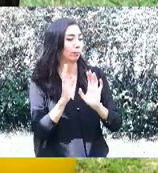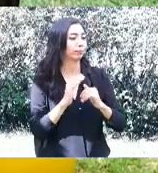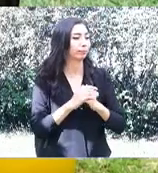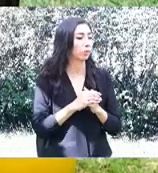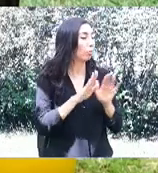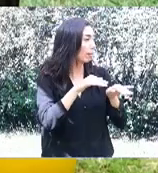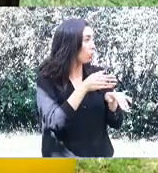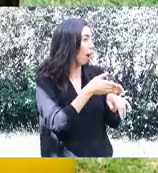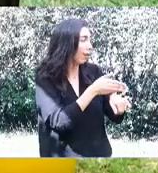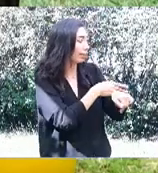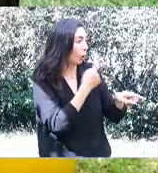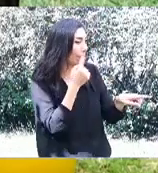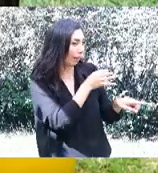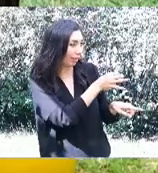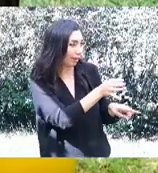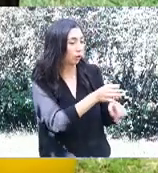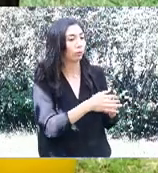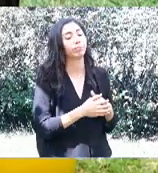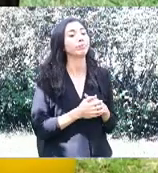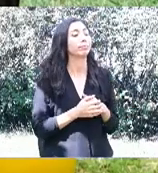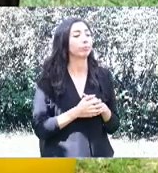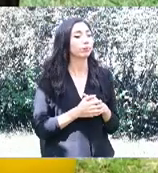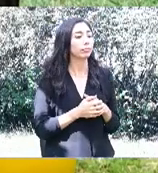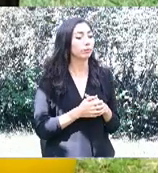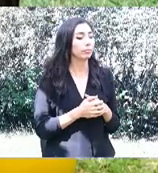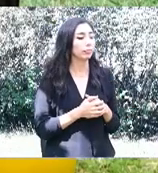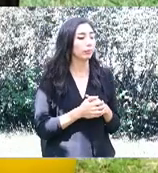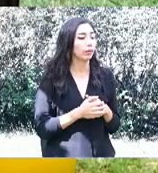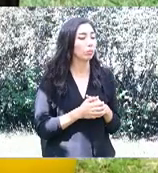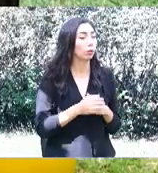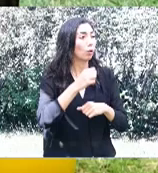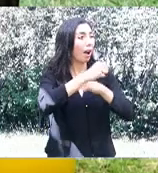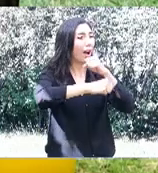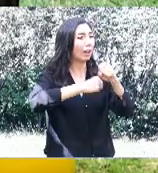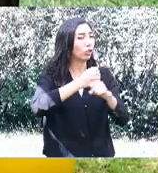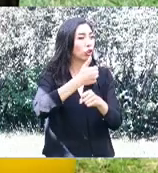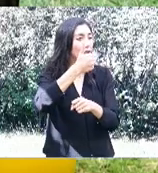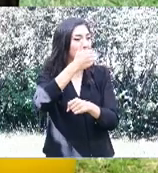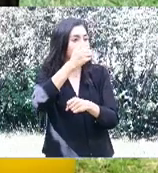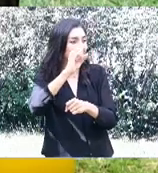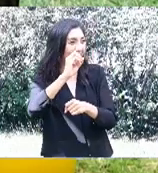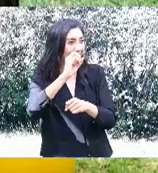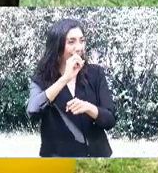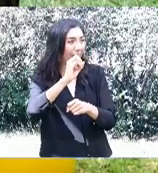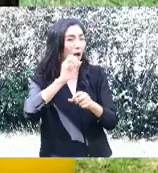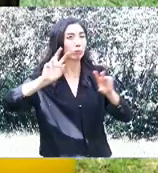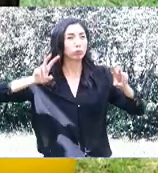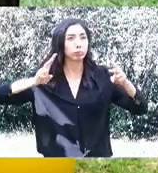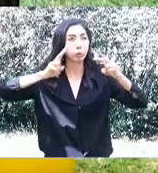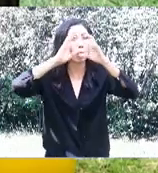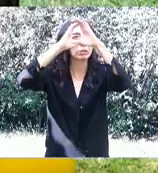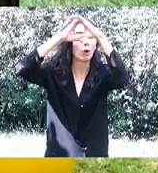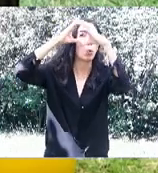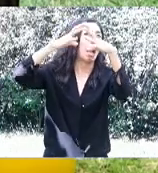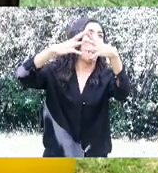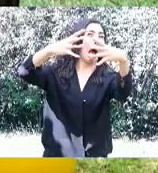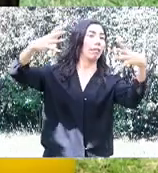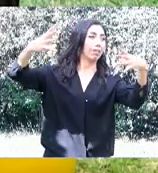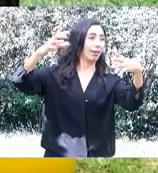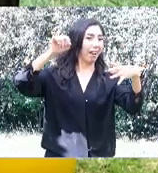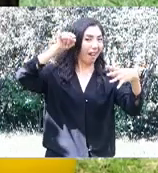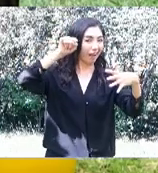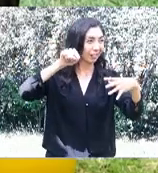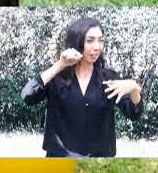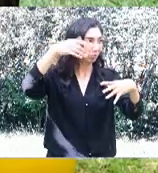conversación que trasciende completamente todo lo que pasó en los años 60 con la instalación de los grandes observatorios internacionales tiene que ver más